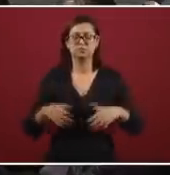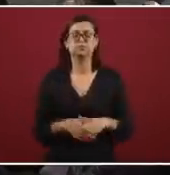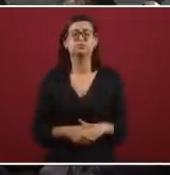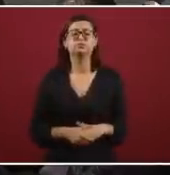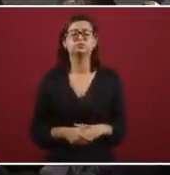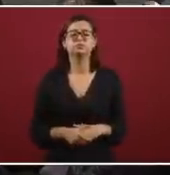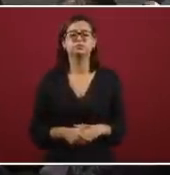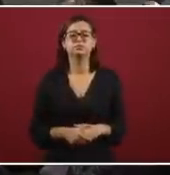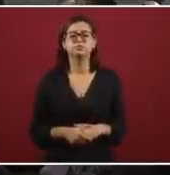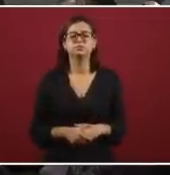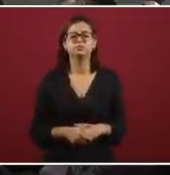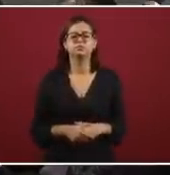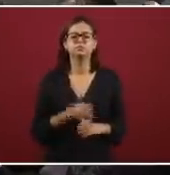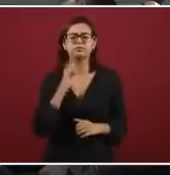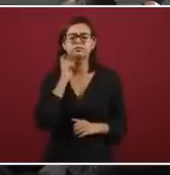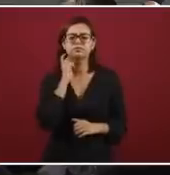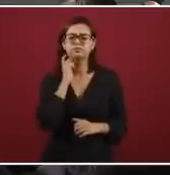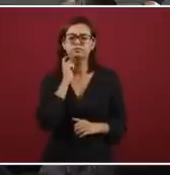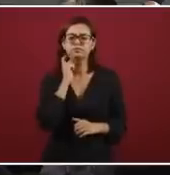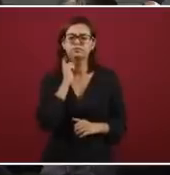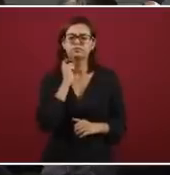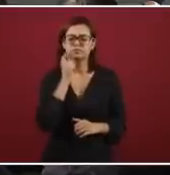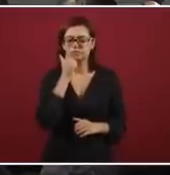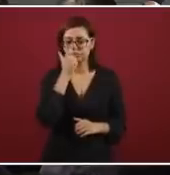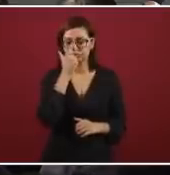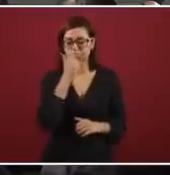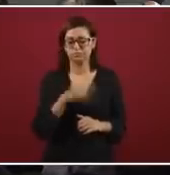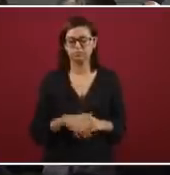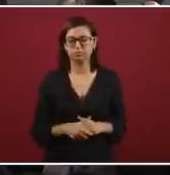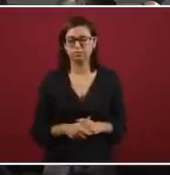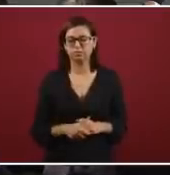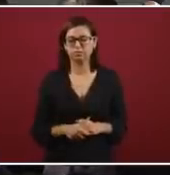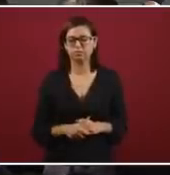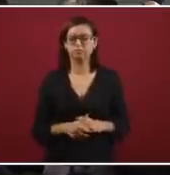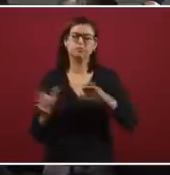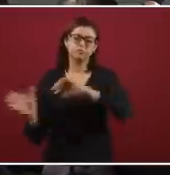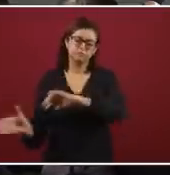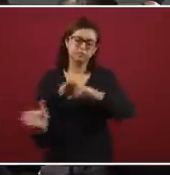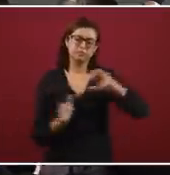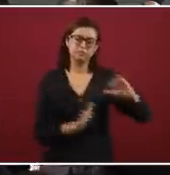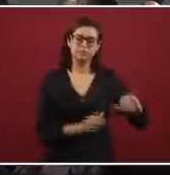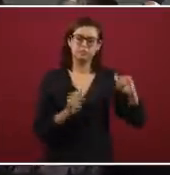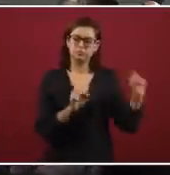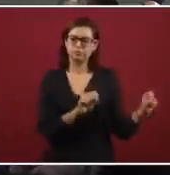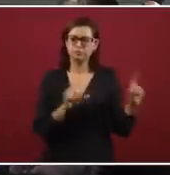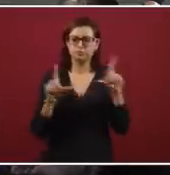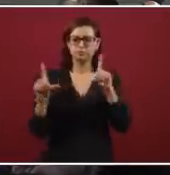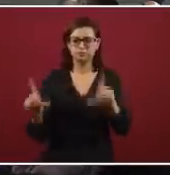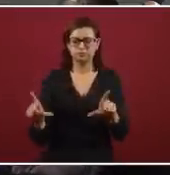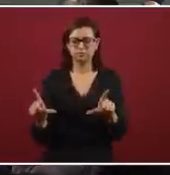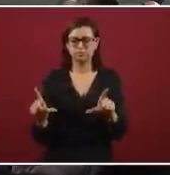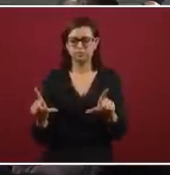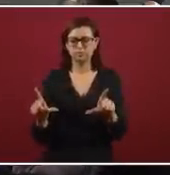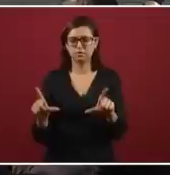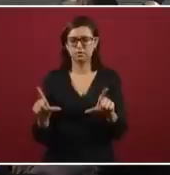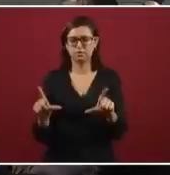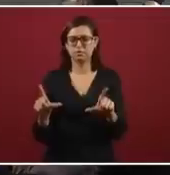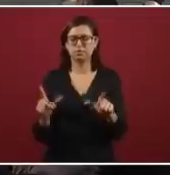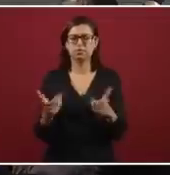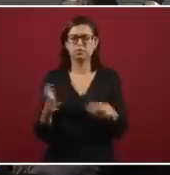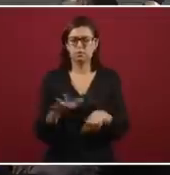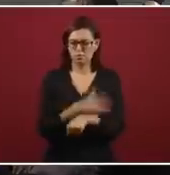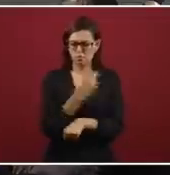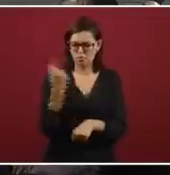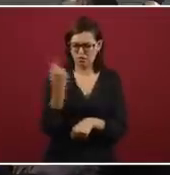sigue, por favor. Ahora me voy a referir a lo que les decía de la del diferimiento de la producción. Eso que